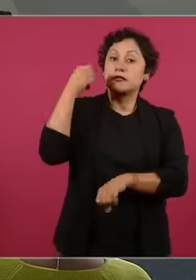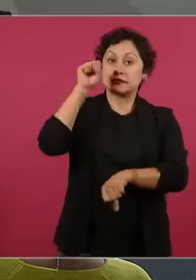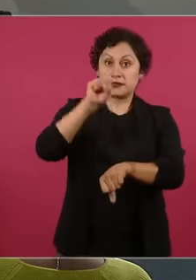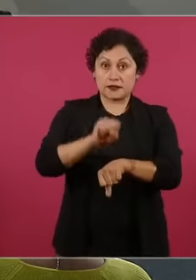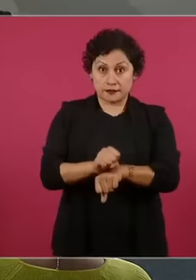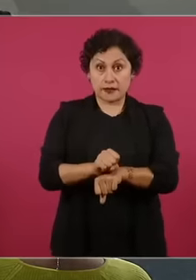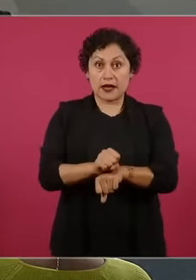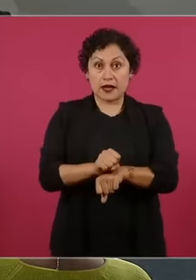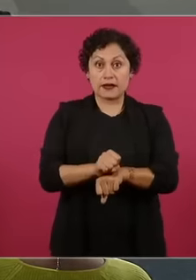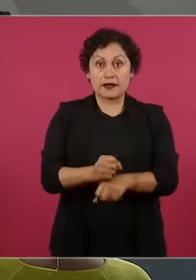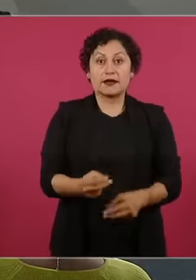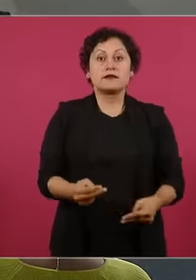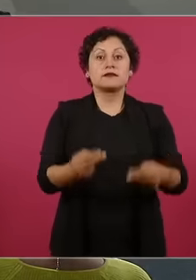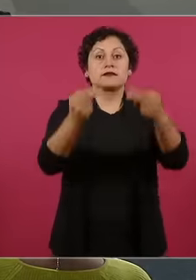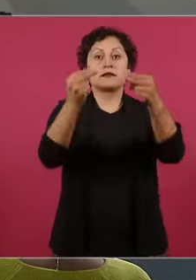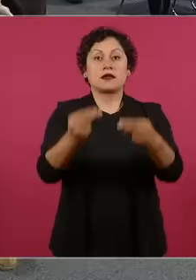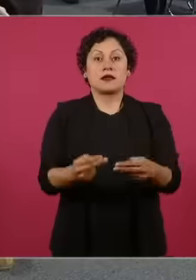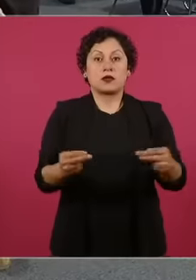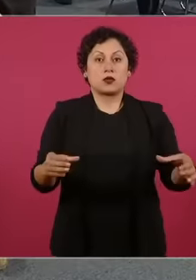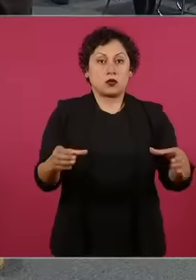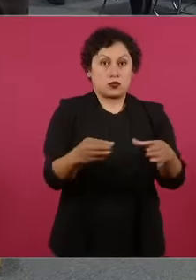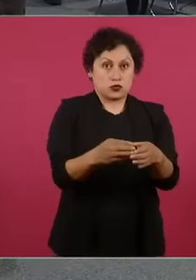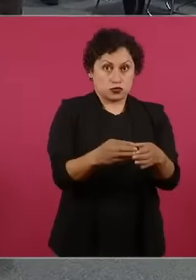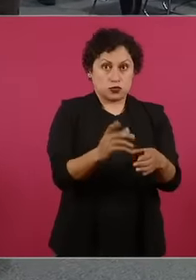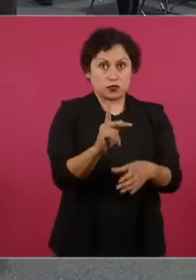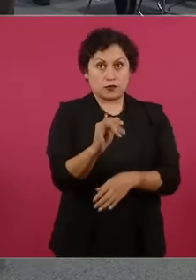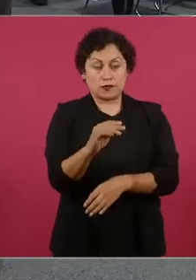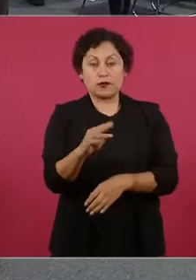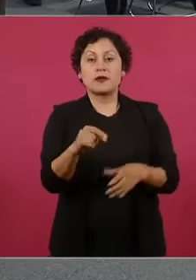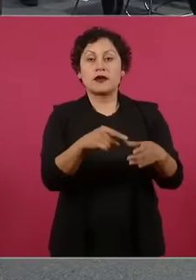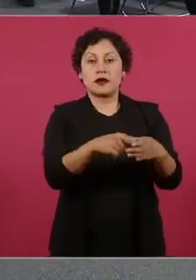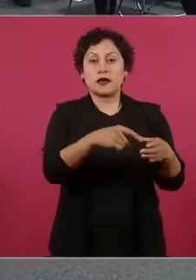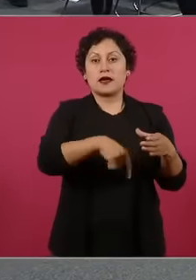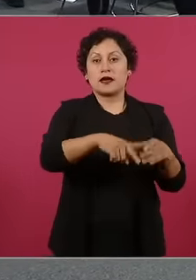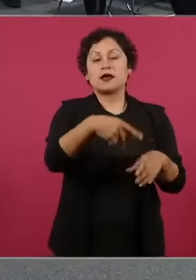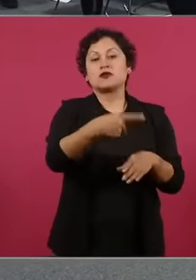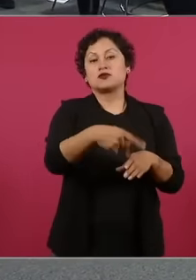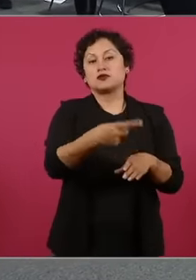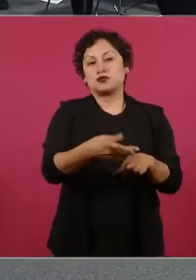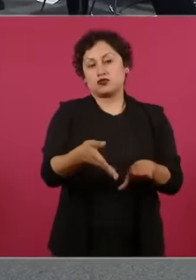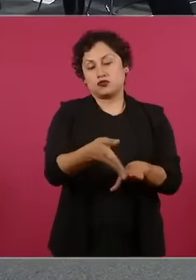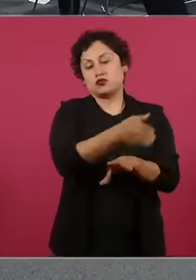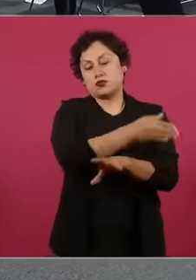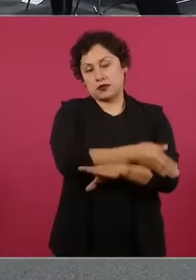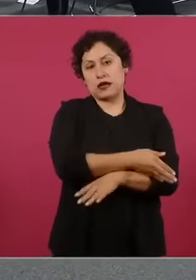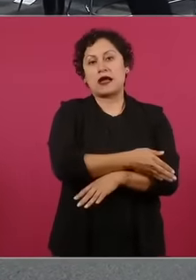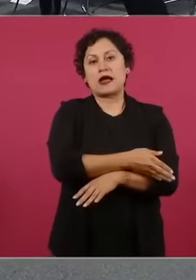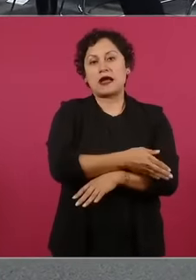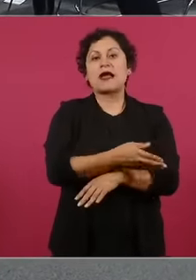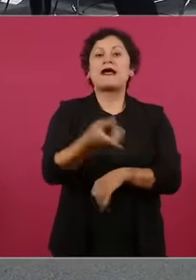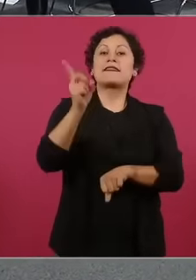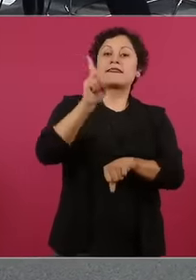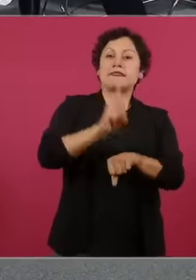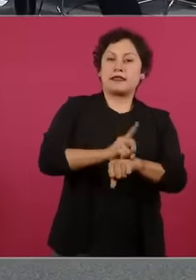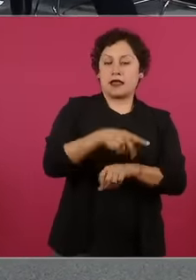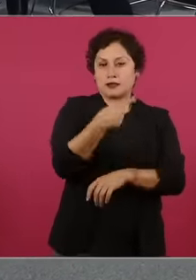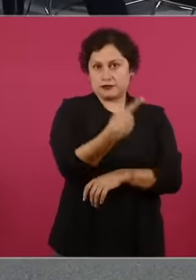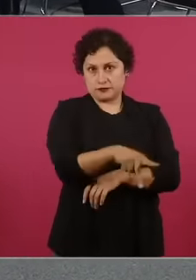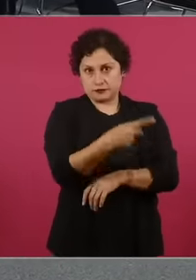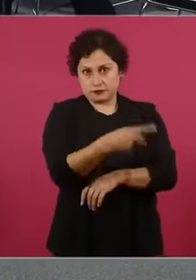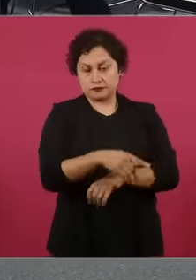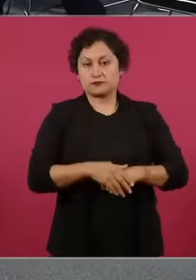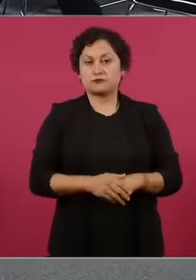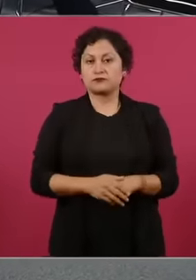los pequeños comerciantes celebraron su día, la semana pasada fue el día del pequeño comerciante, y en una entrevista